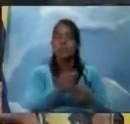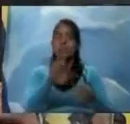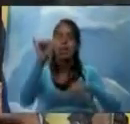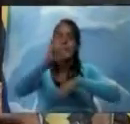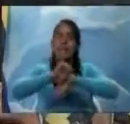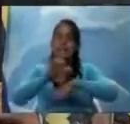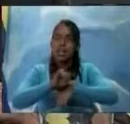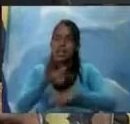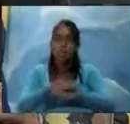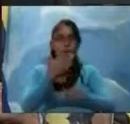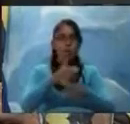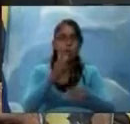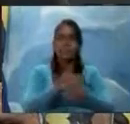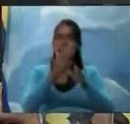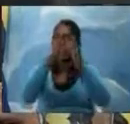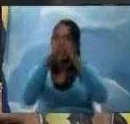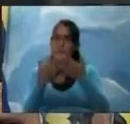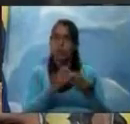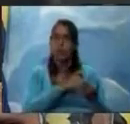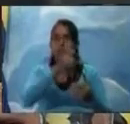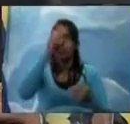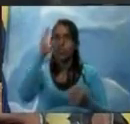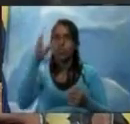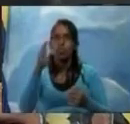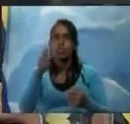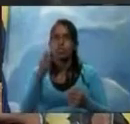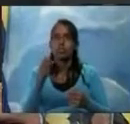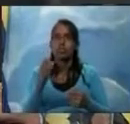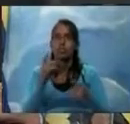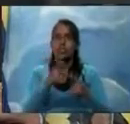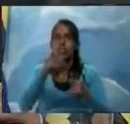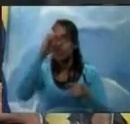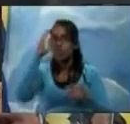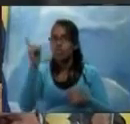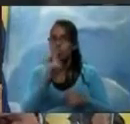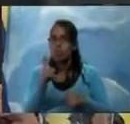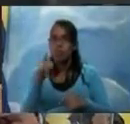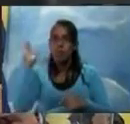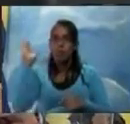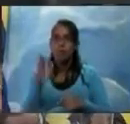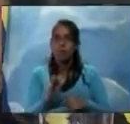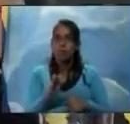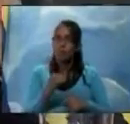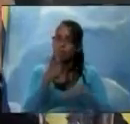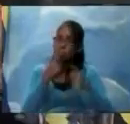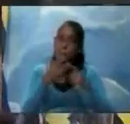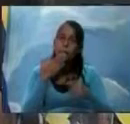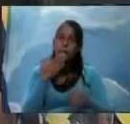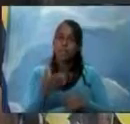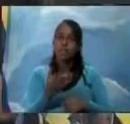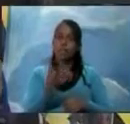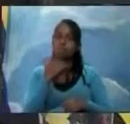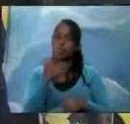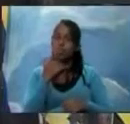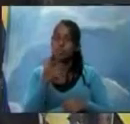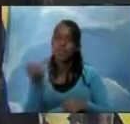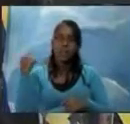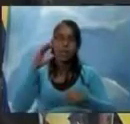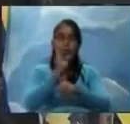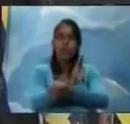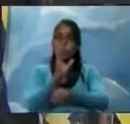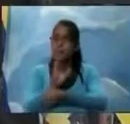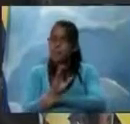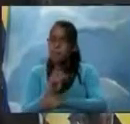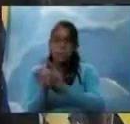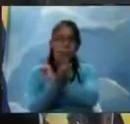iglesia? ¿Compartiste la palabra de Dios? Mire, Dios nos va a pedir cuenta. Tengamos cuidado y